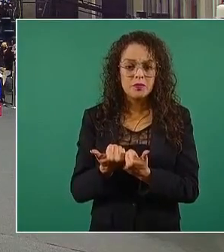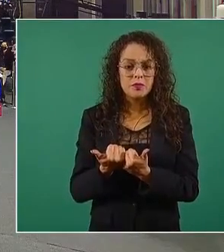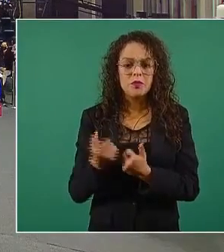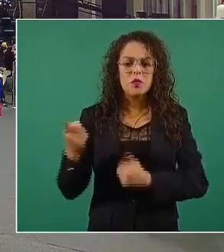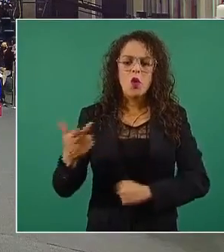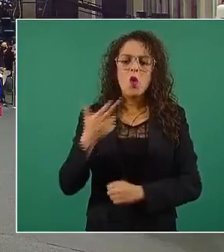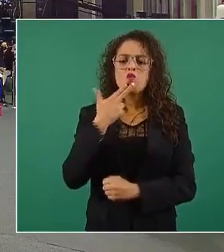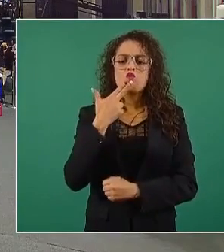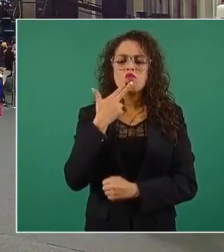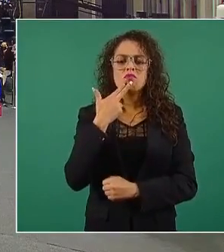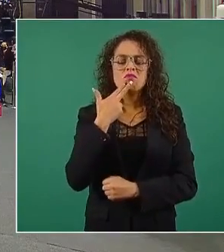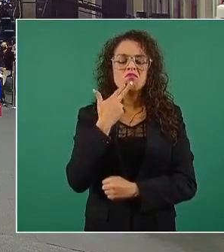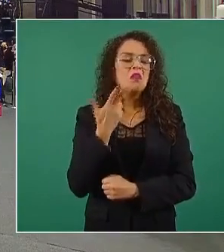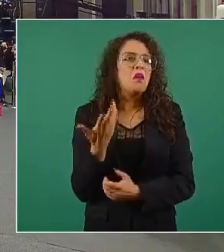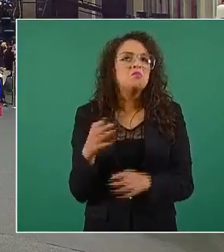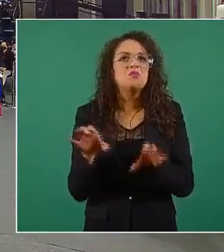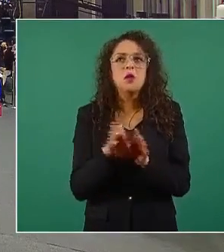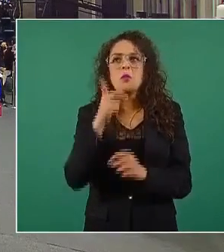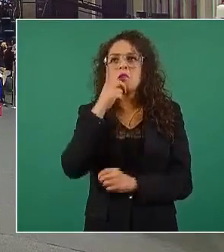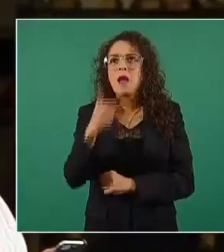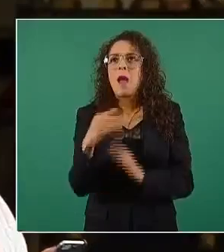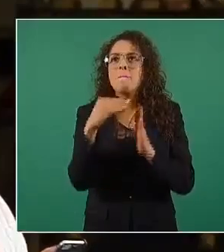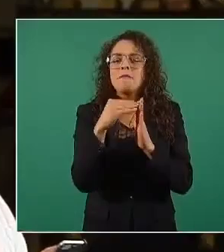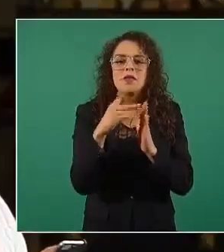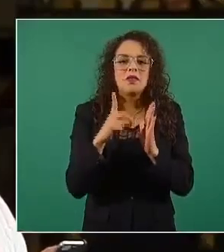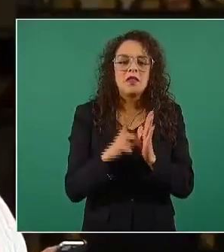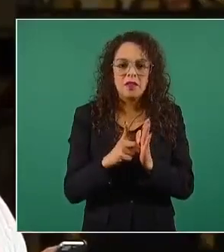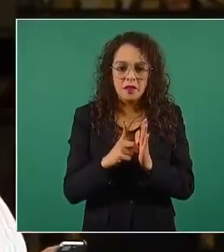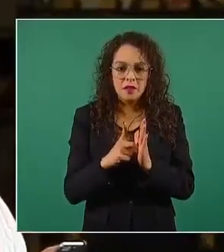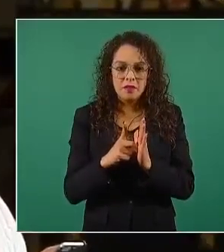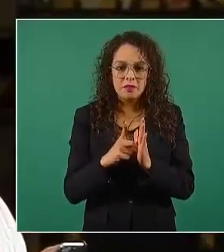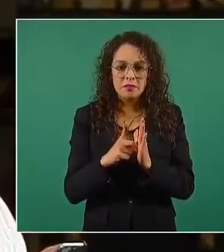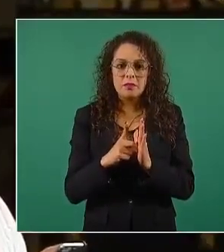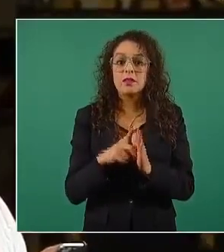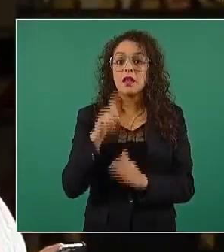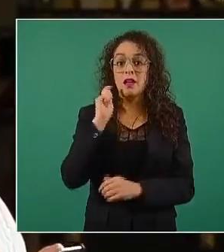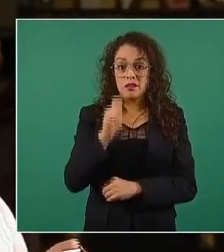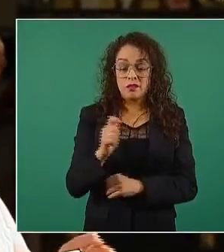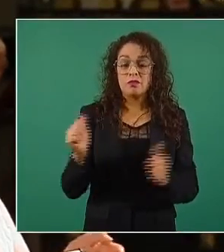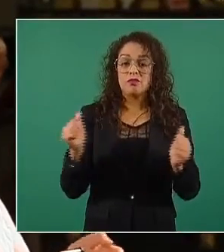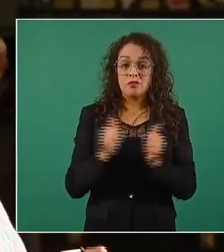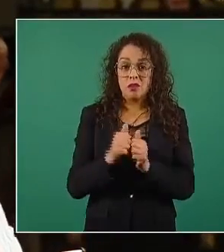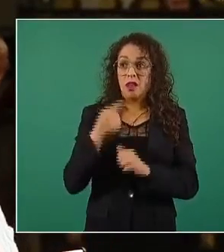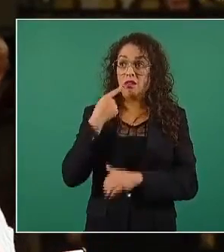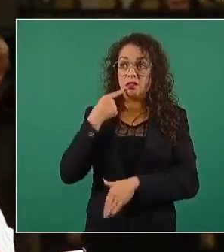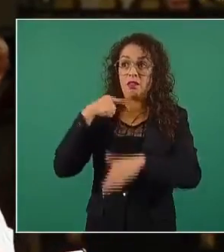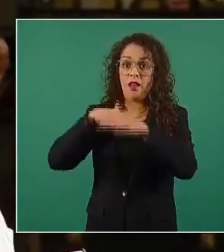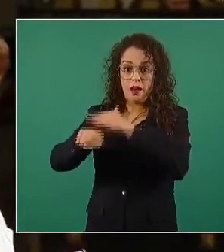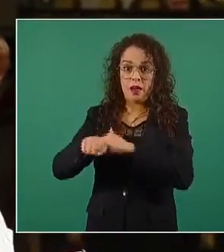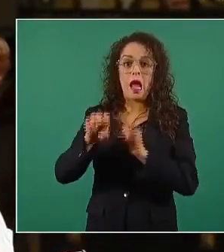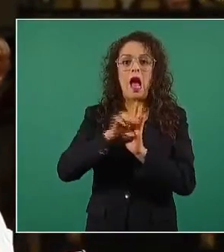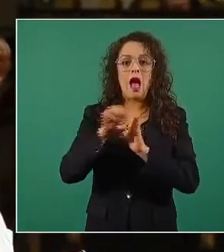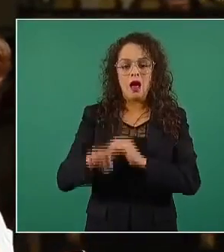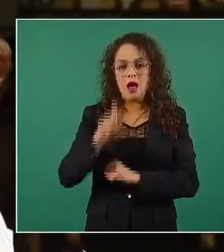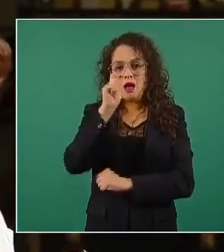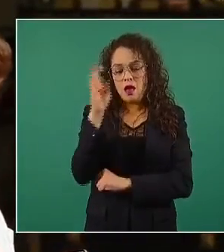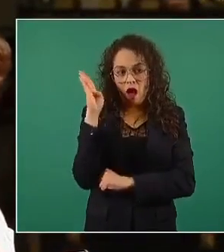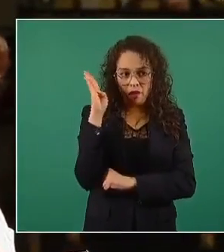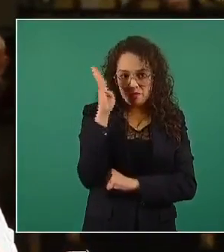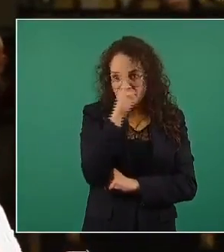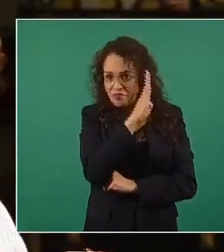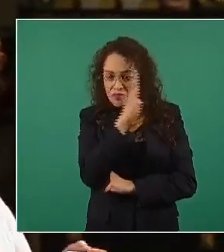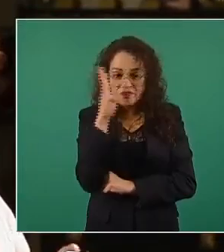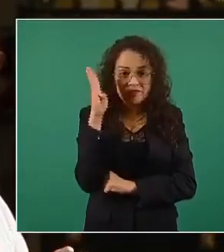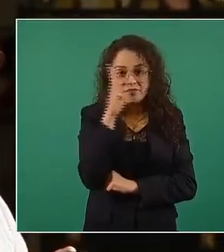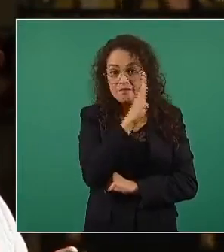métodos que son en algunos casos constitutivos de delitos. Por ejemplo, realiza espionaje, realiza